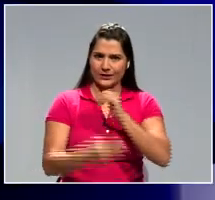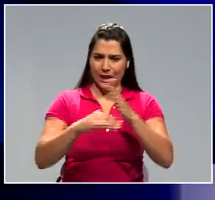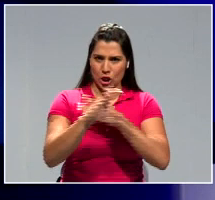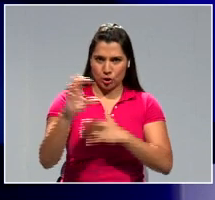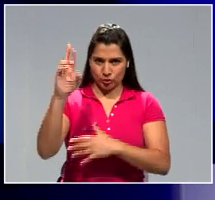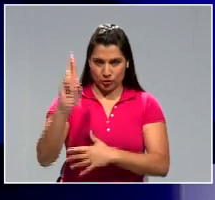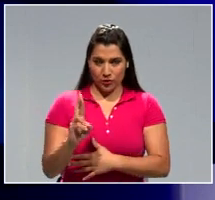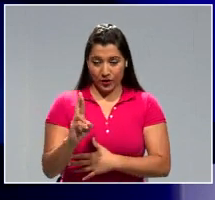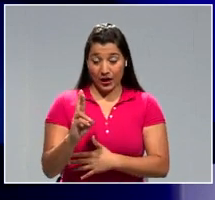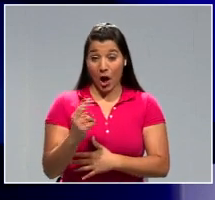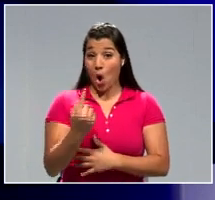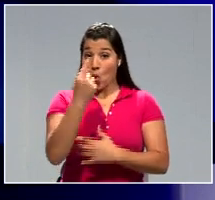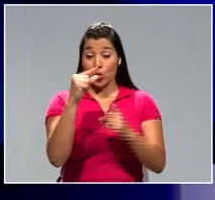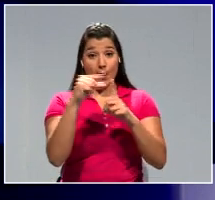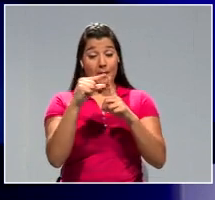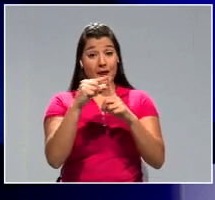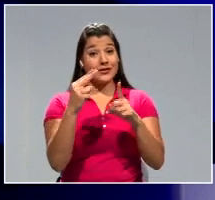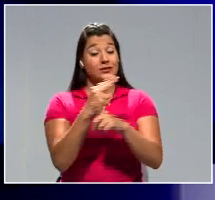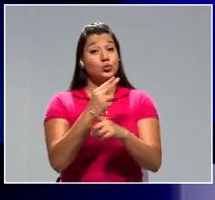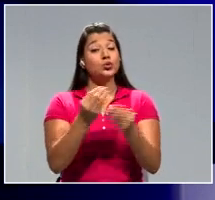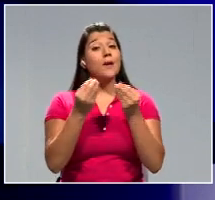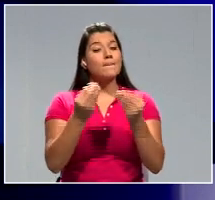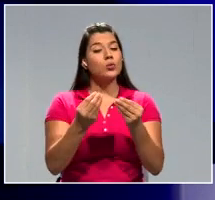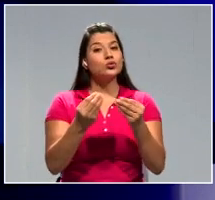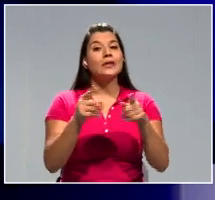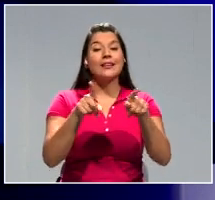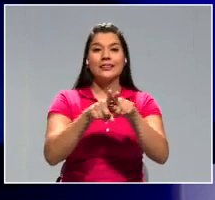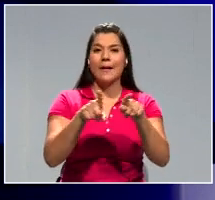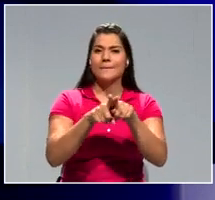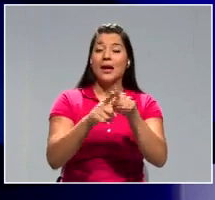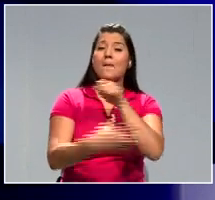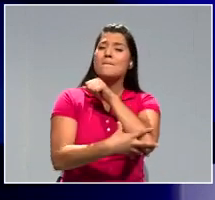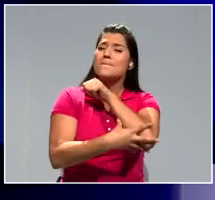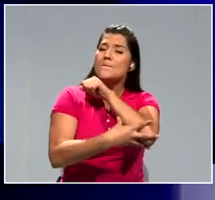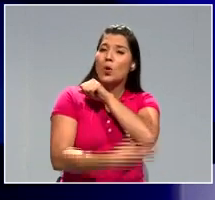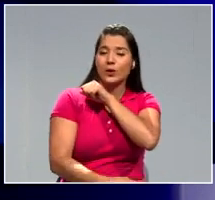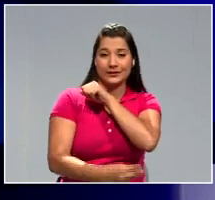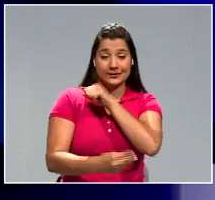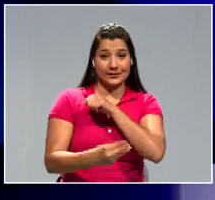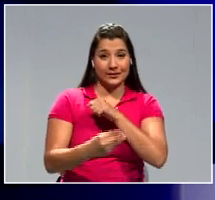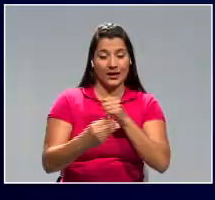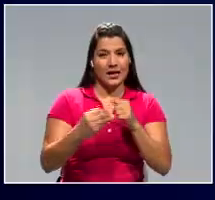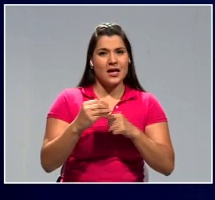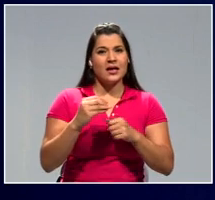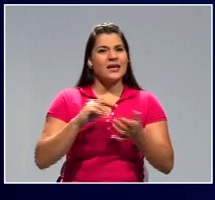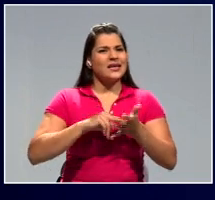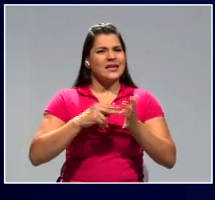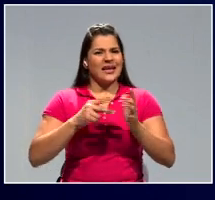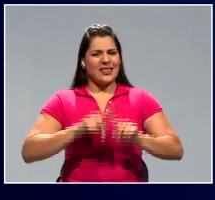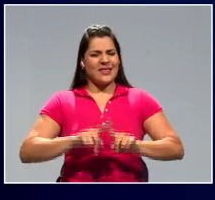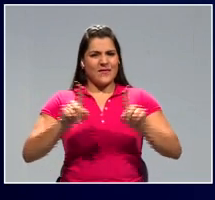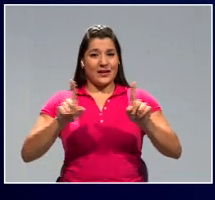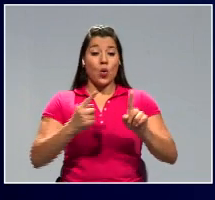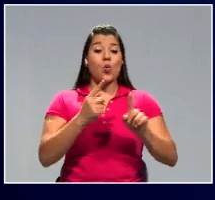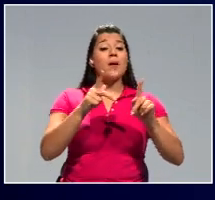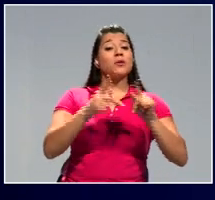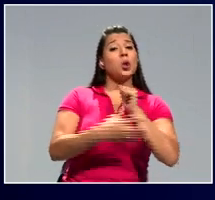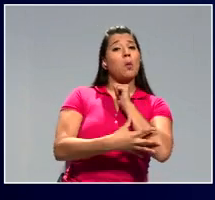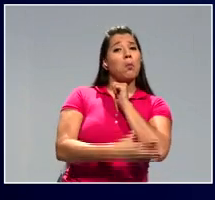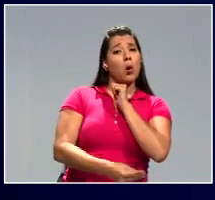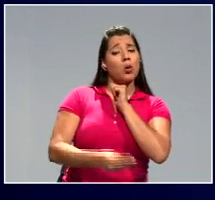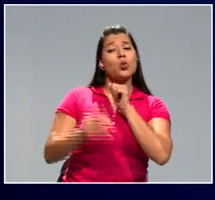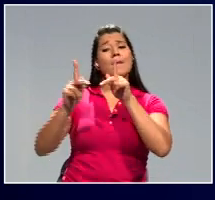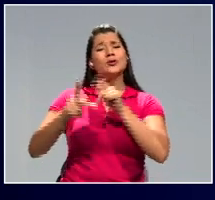Hay un término que se utiliza mucho también, que es pobreza extrema. ¿En qué se diferencia un pobre de un